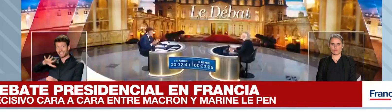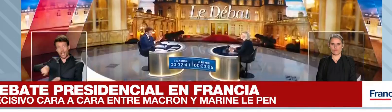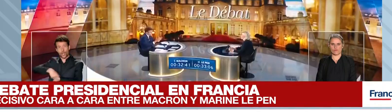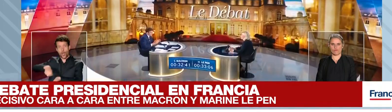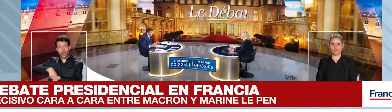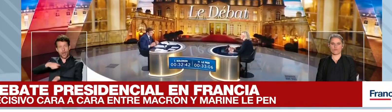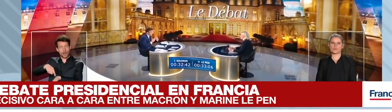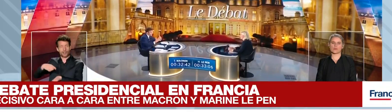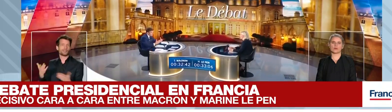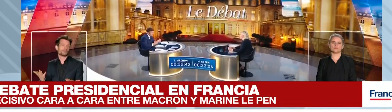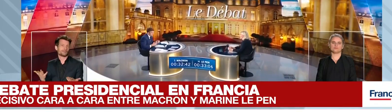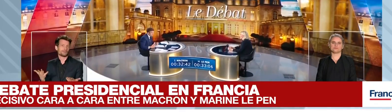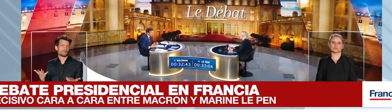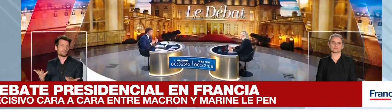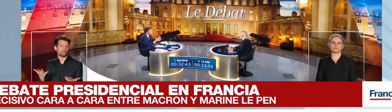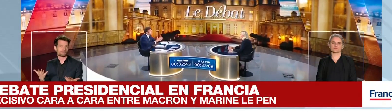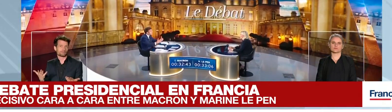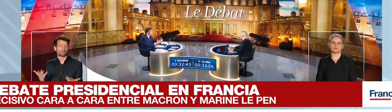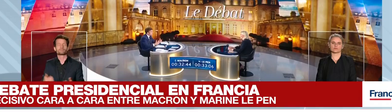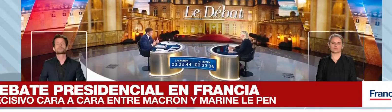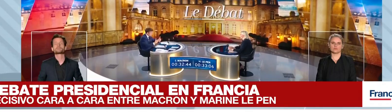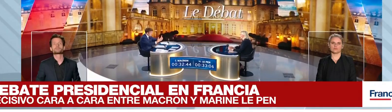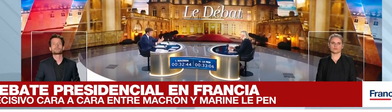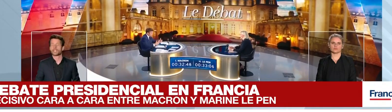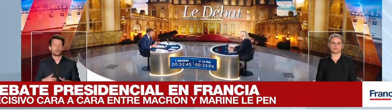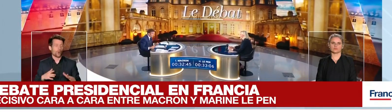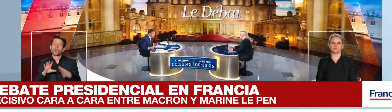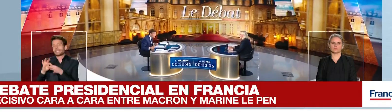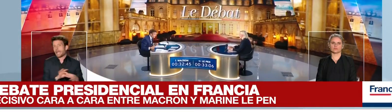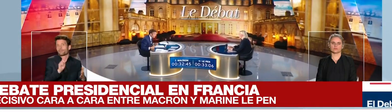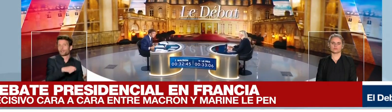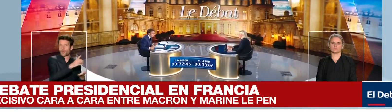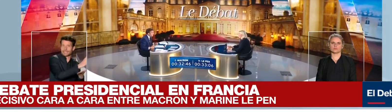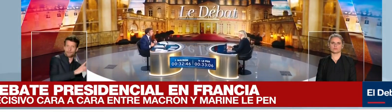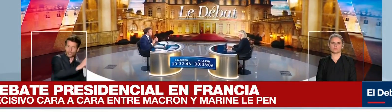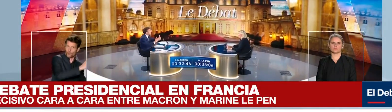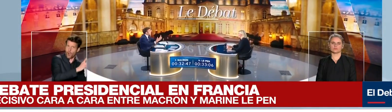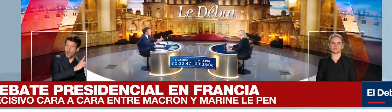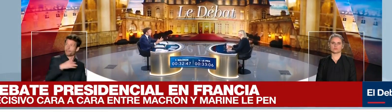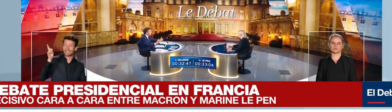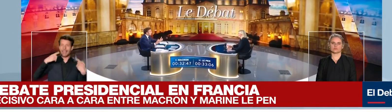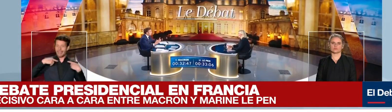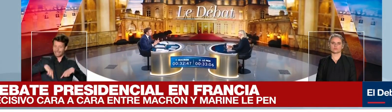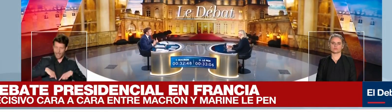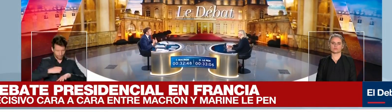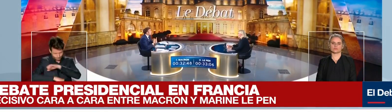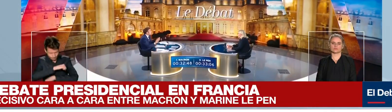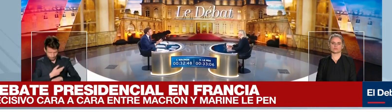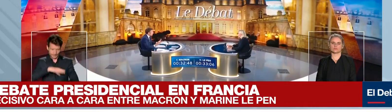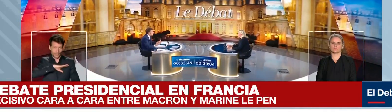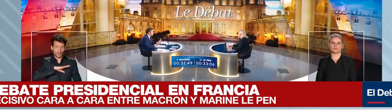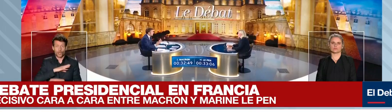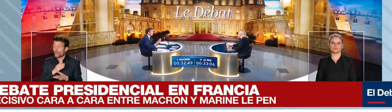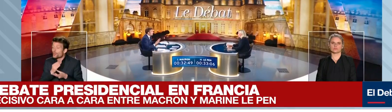completar su servicio. Y en la reinversión que yo quiero hacer en los departamentos, que es tomado en cuenta por el Estado, es darles un servicio